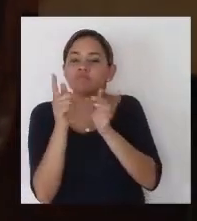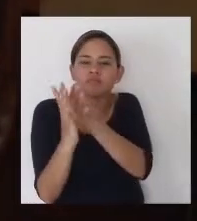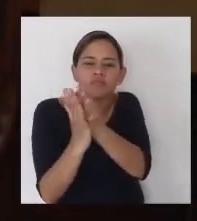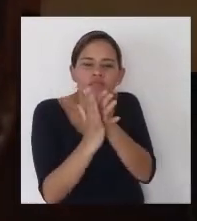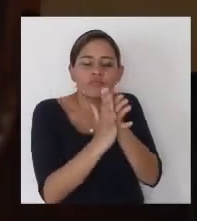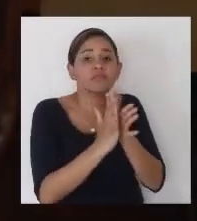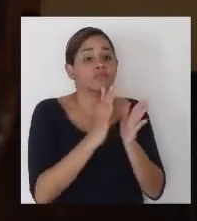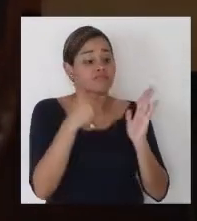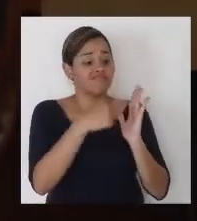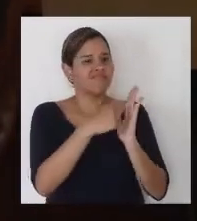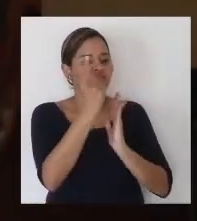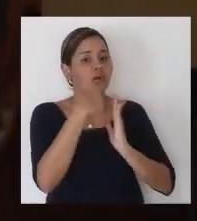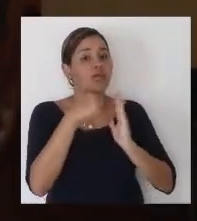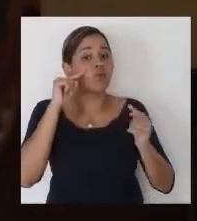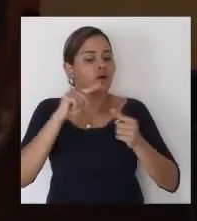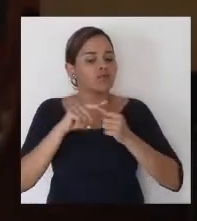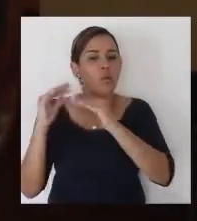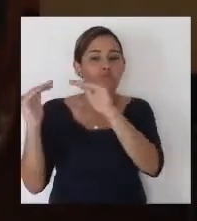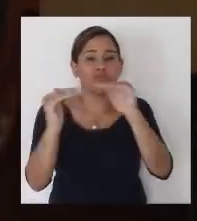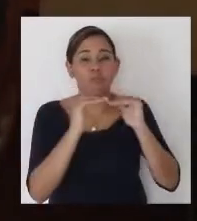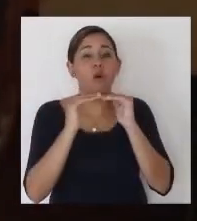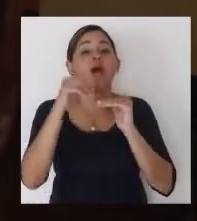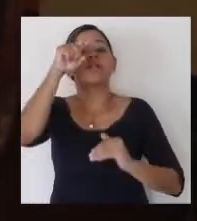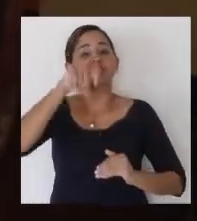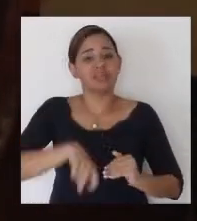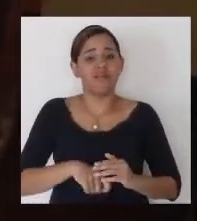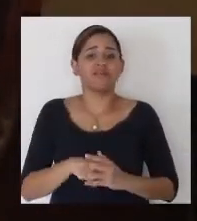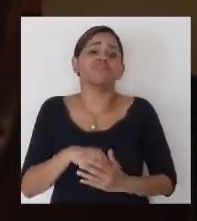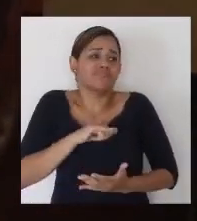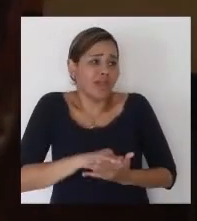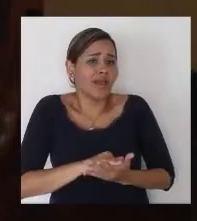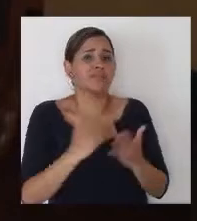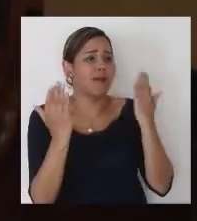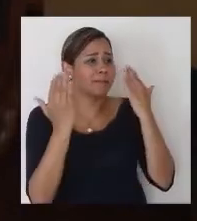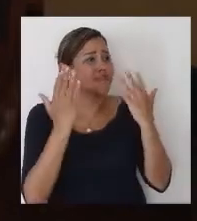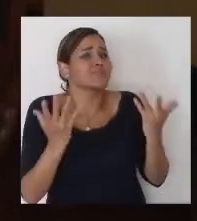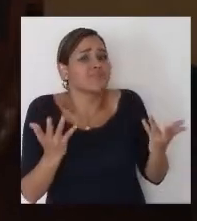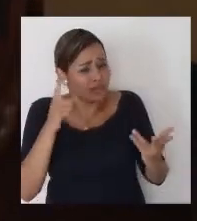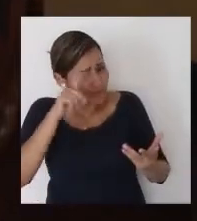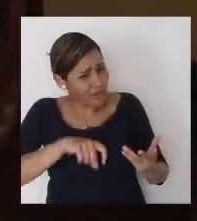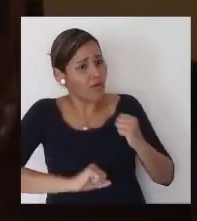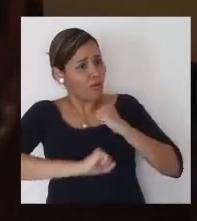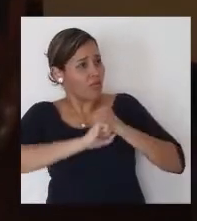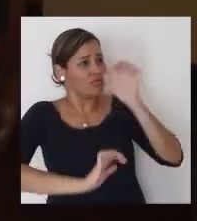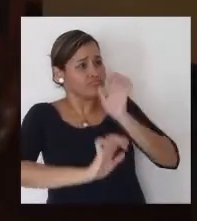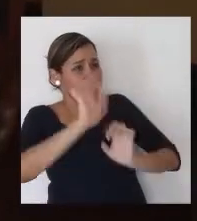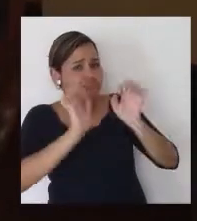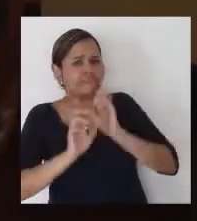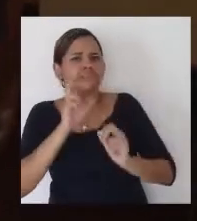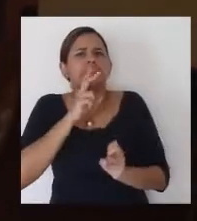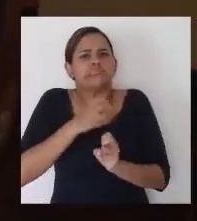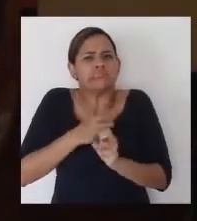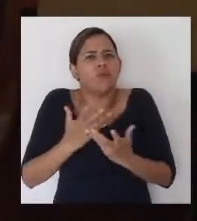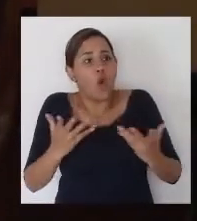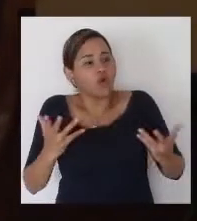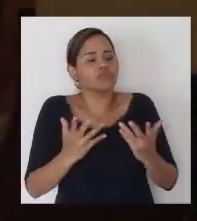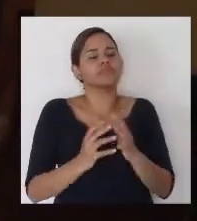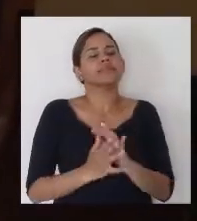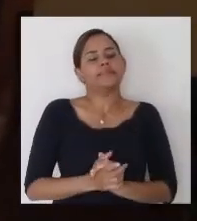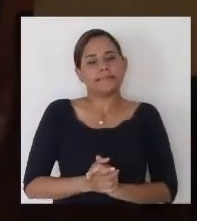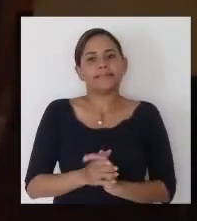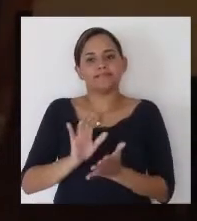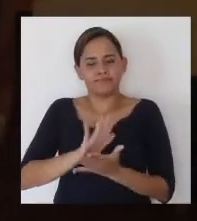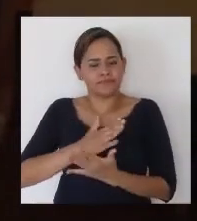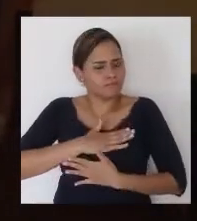contando a partir de una metodología participativa cual han sido y cómo ha sido y cuál será el